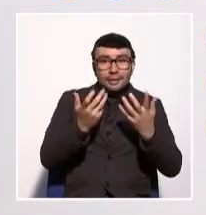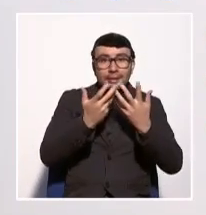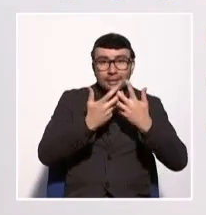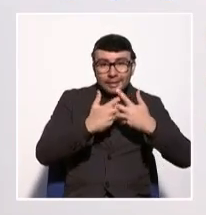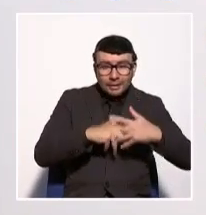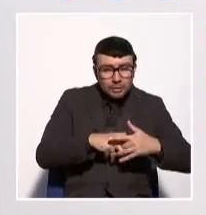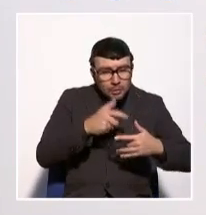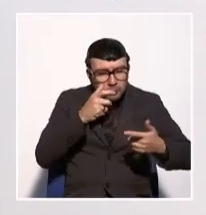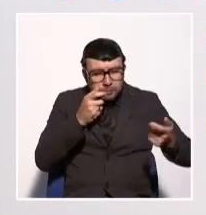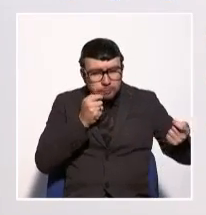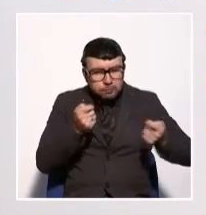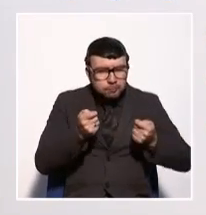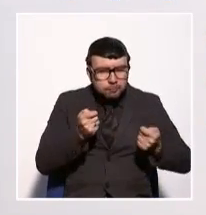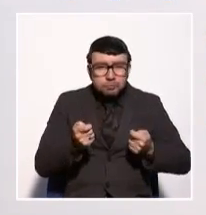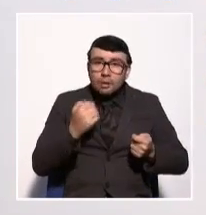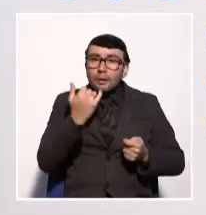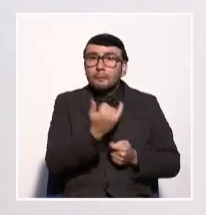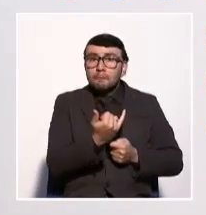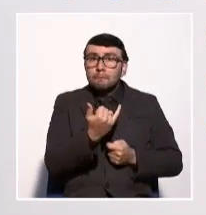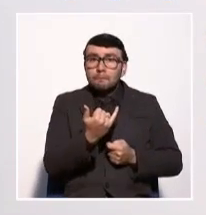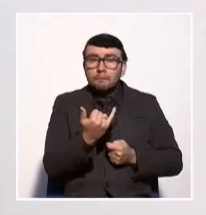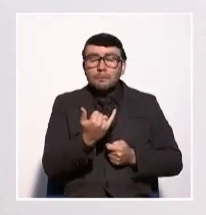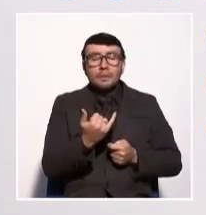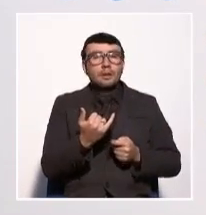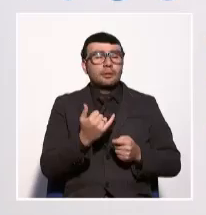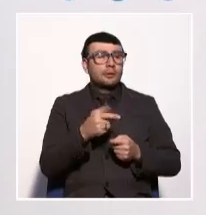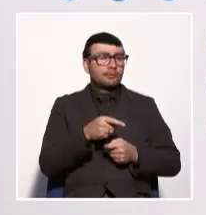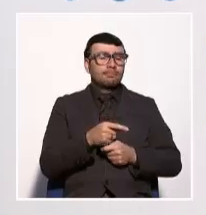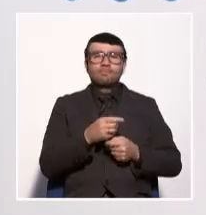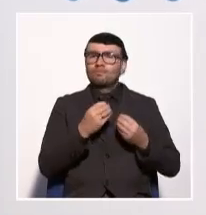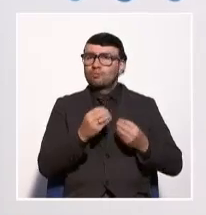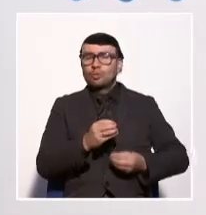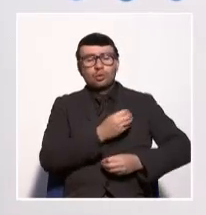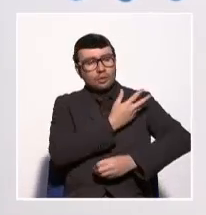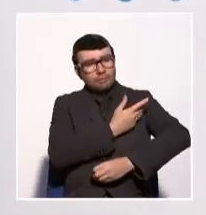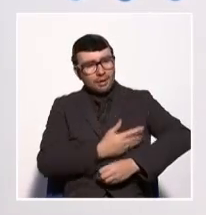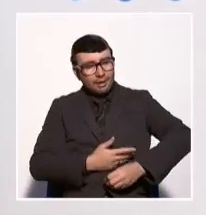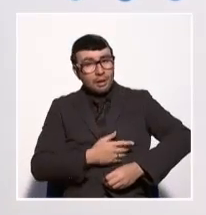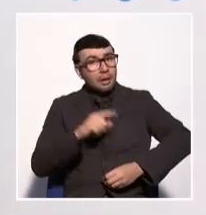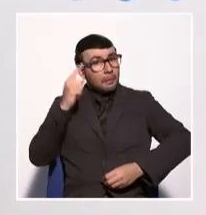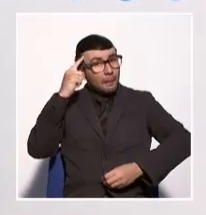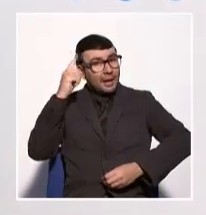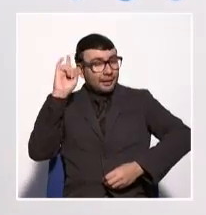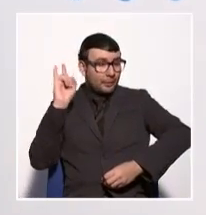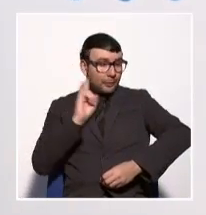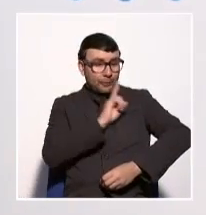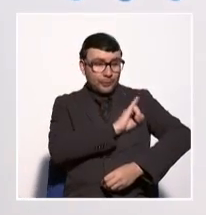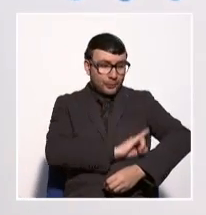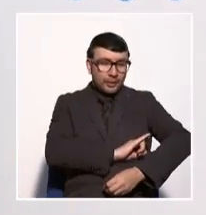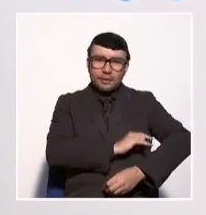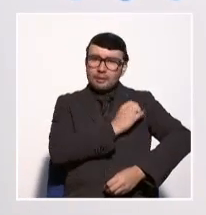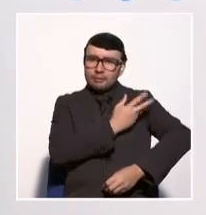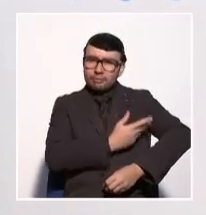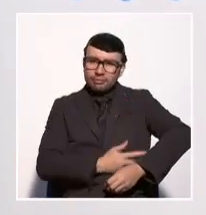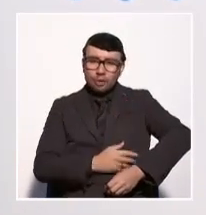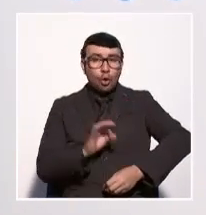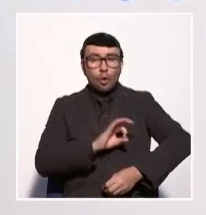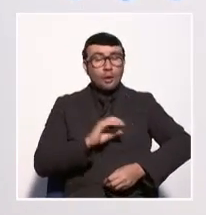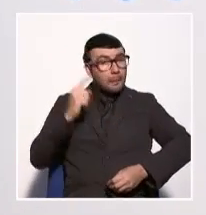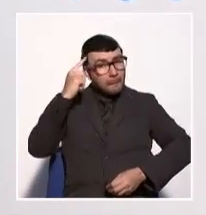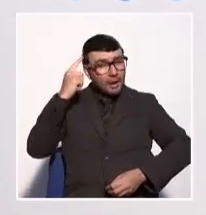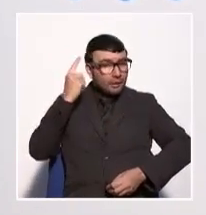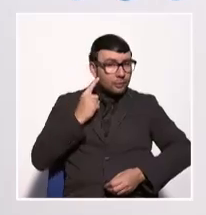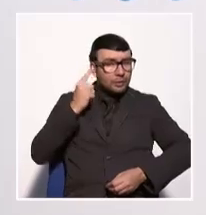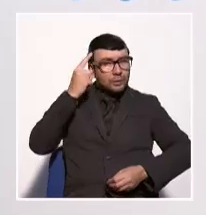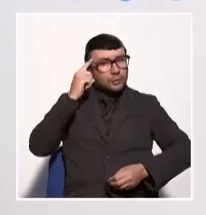germán ré de bolívar y hay que desconectar esos esos cablecitos que desde el cerebro van